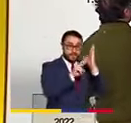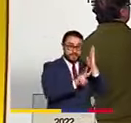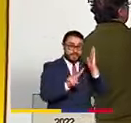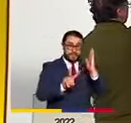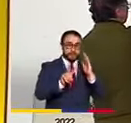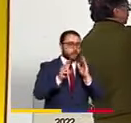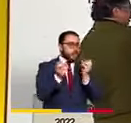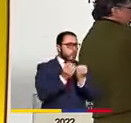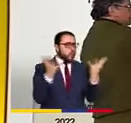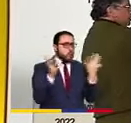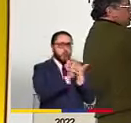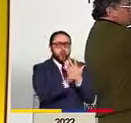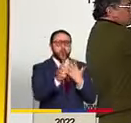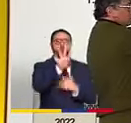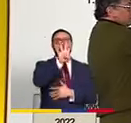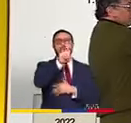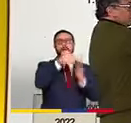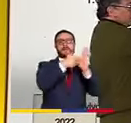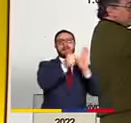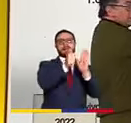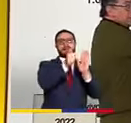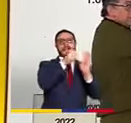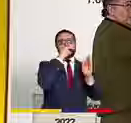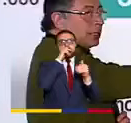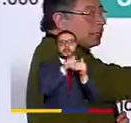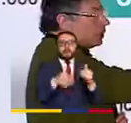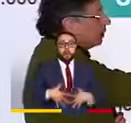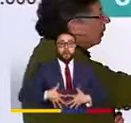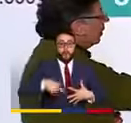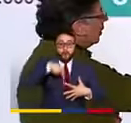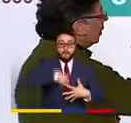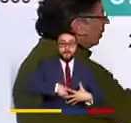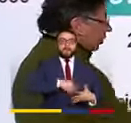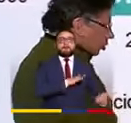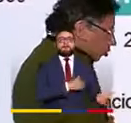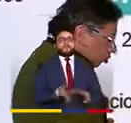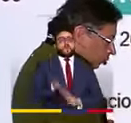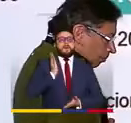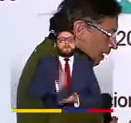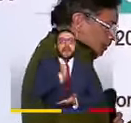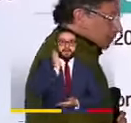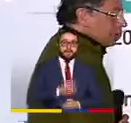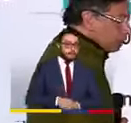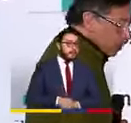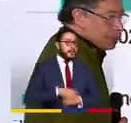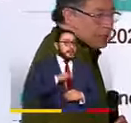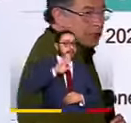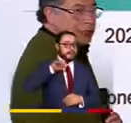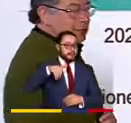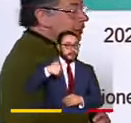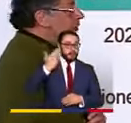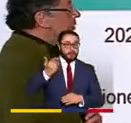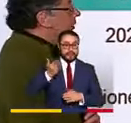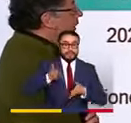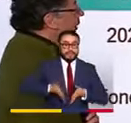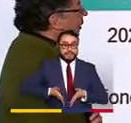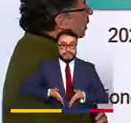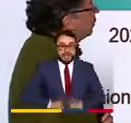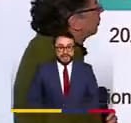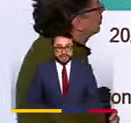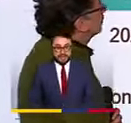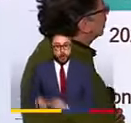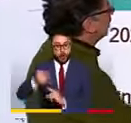2022 fue 9.010 niños murieron en el vientre y 1 mes después de ser nacidos, es